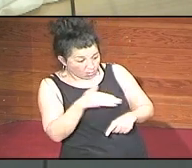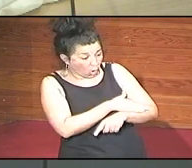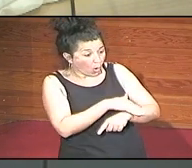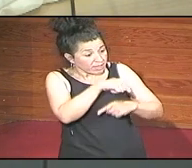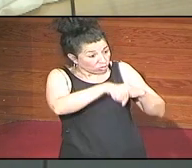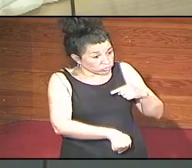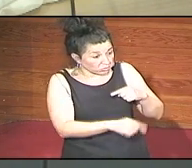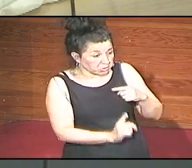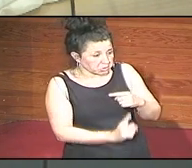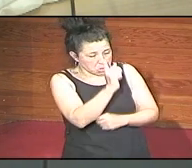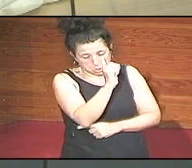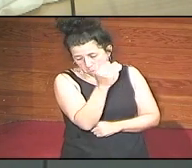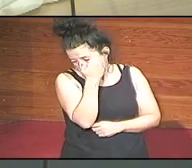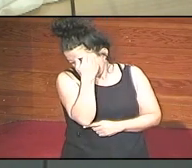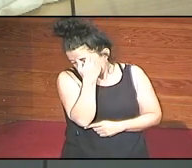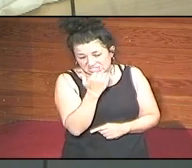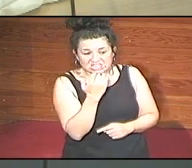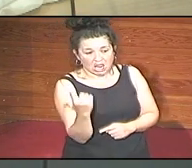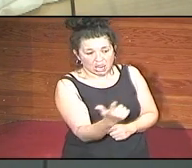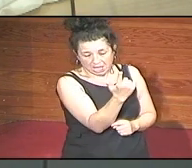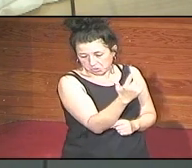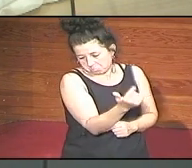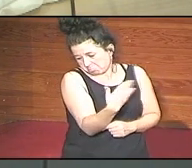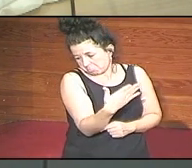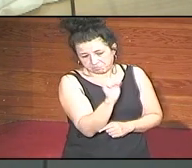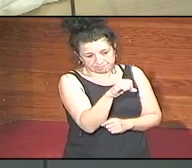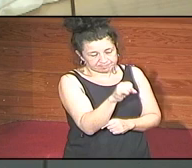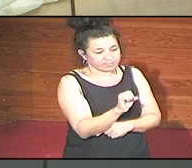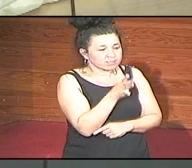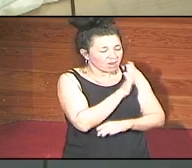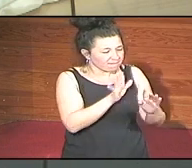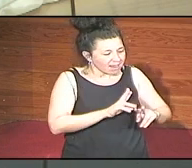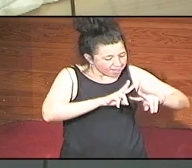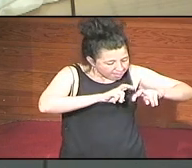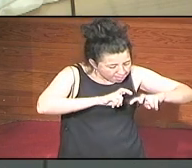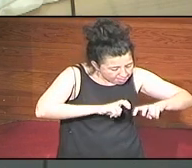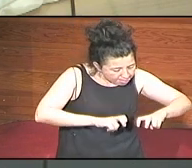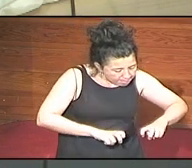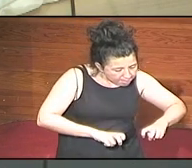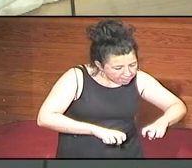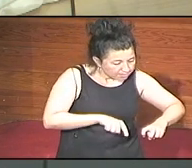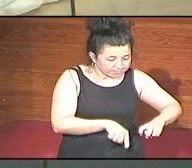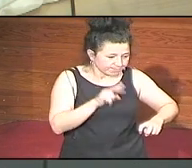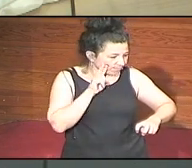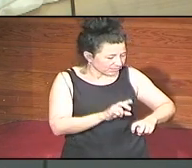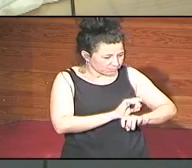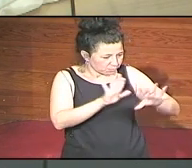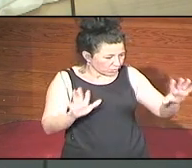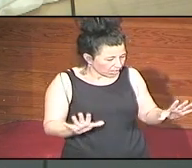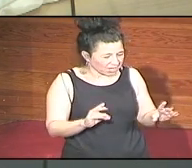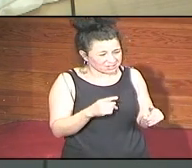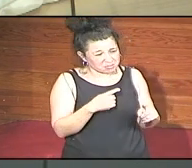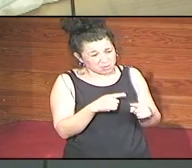de la sensación de que bueno si estás lejos nos olvidamos de ellos pero siempre que acabas escarbando pues estas cuestiones no esa ecuación de